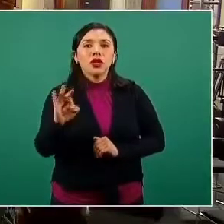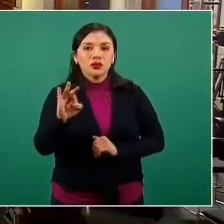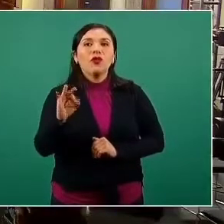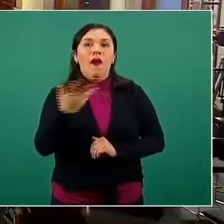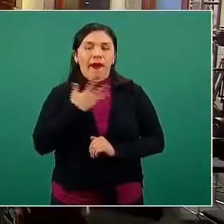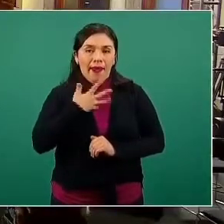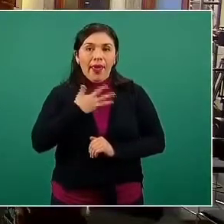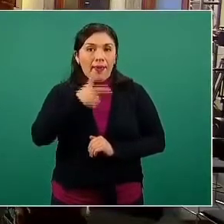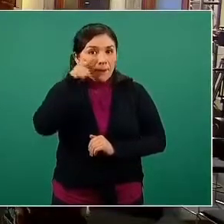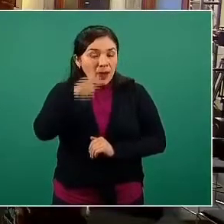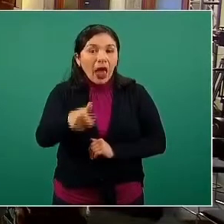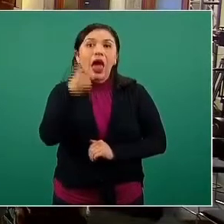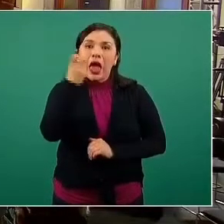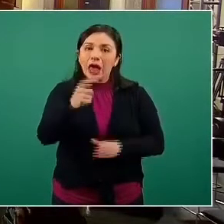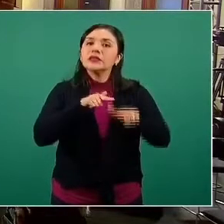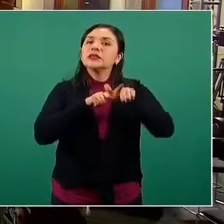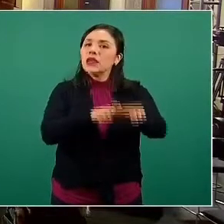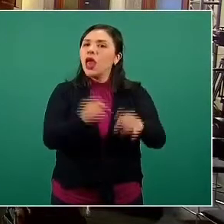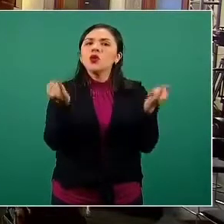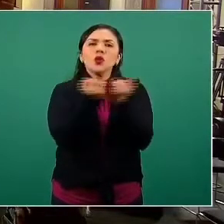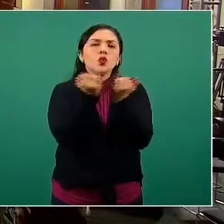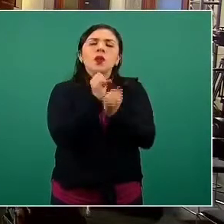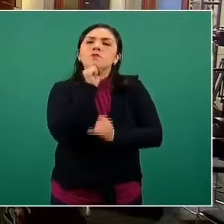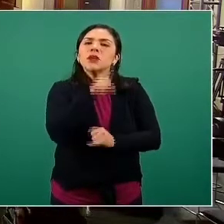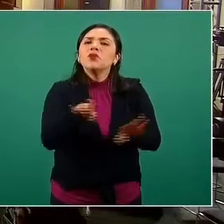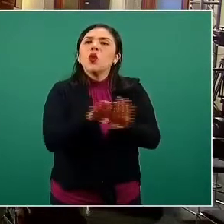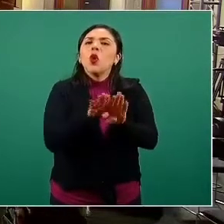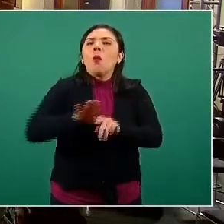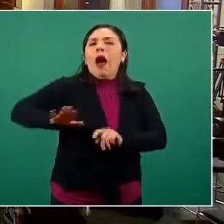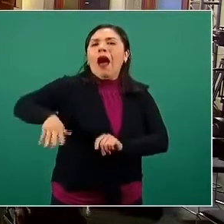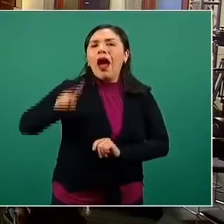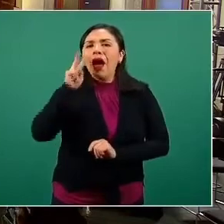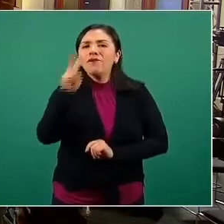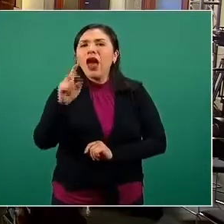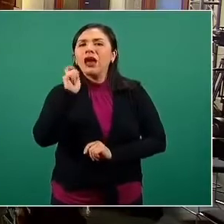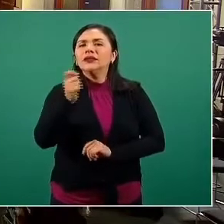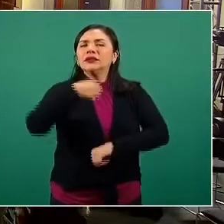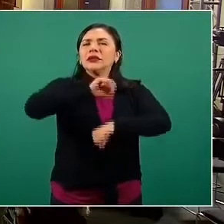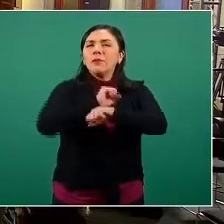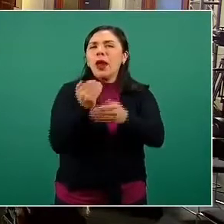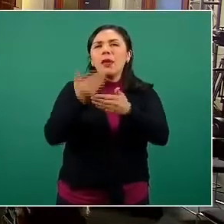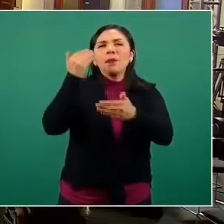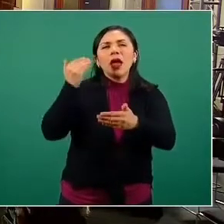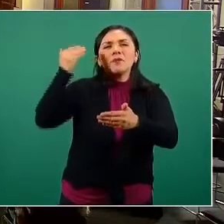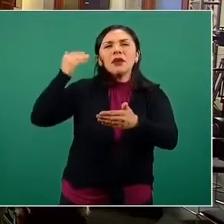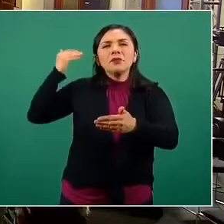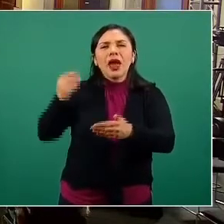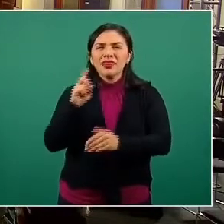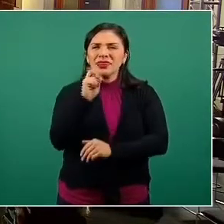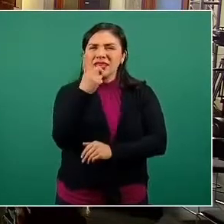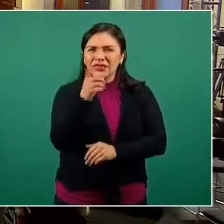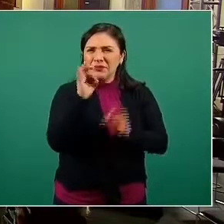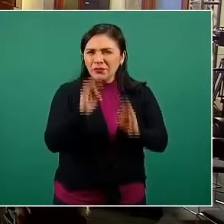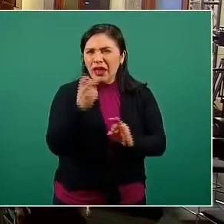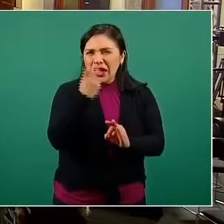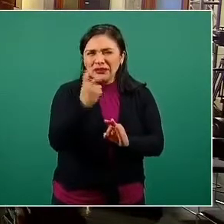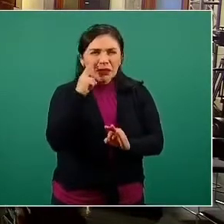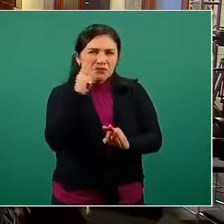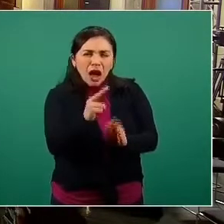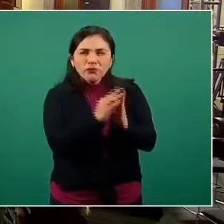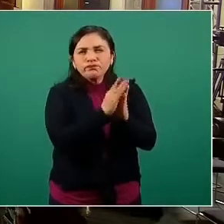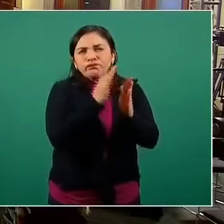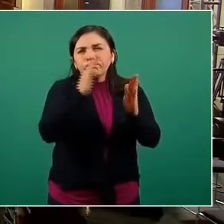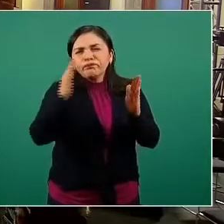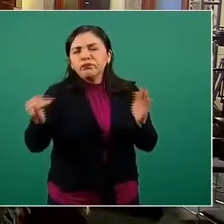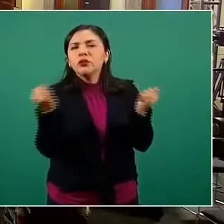26%, que obviamente sigue el comportamiento que veíamos precisamente en las últimas semanas de diciembre para efecto de